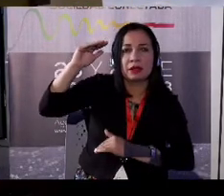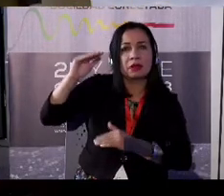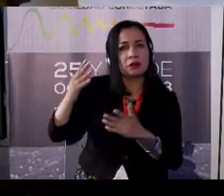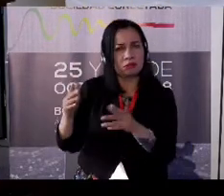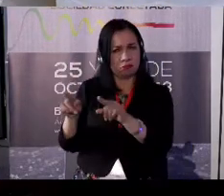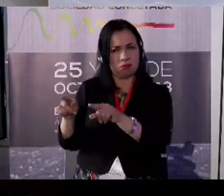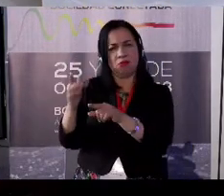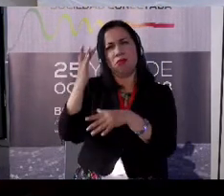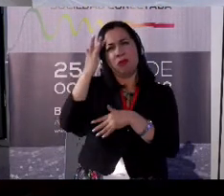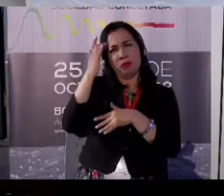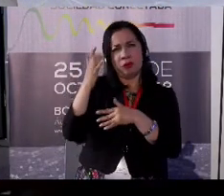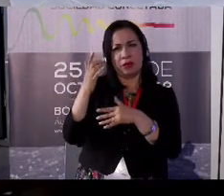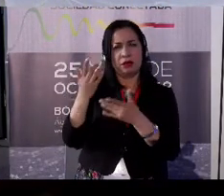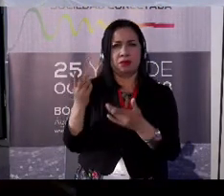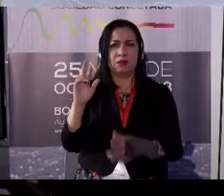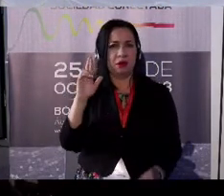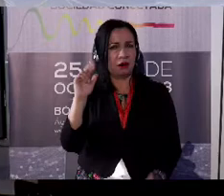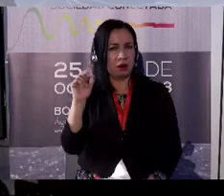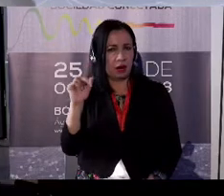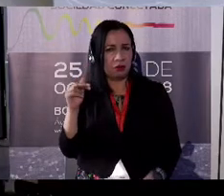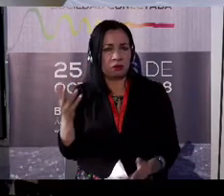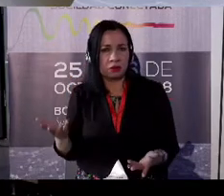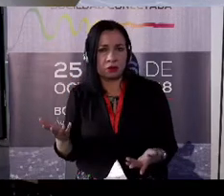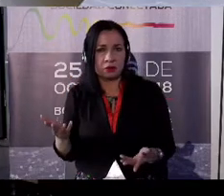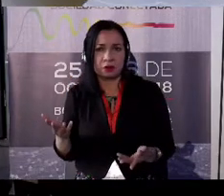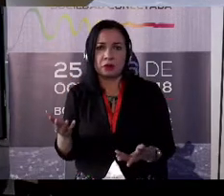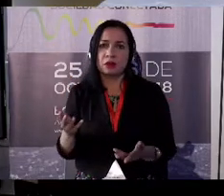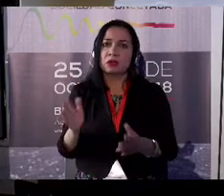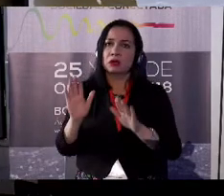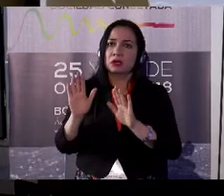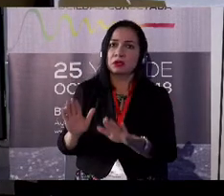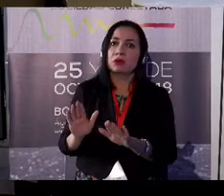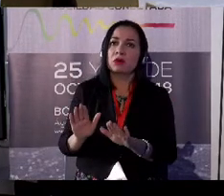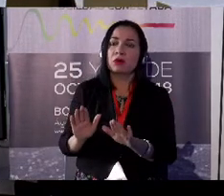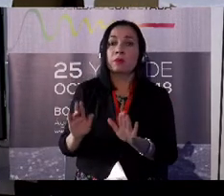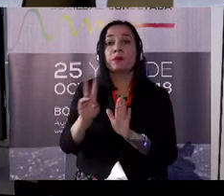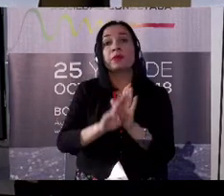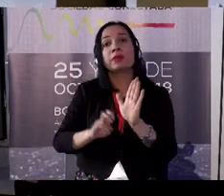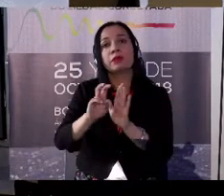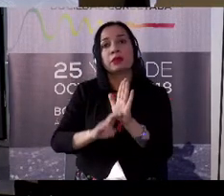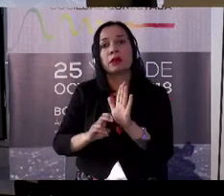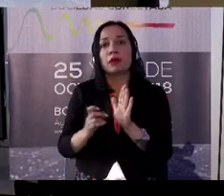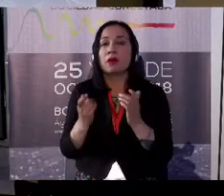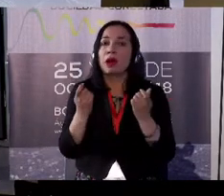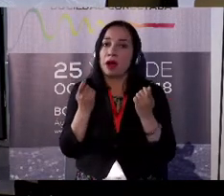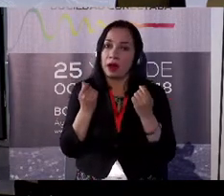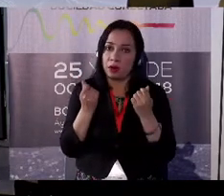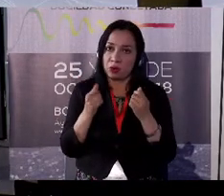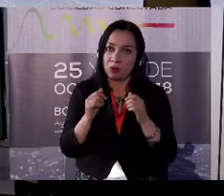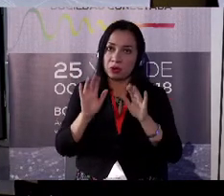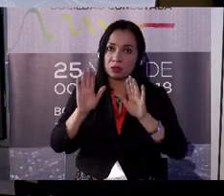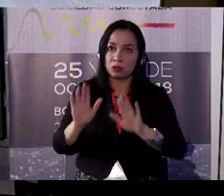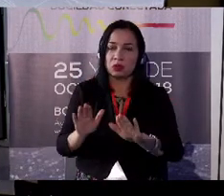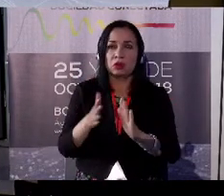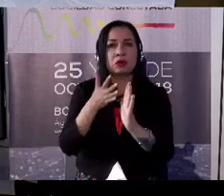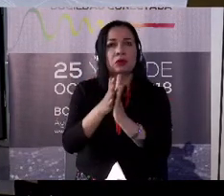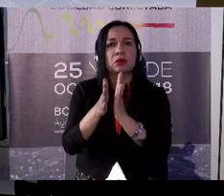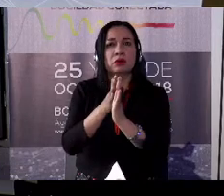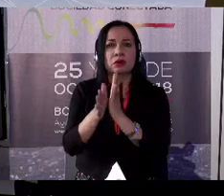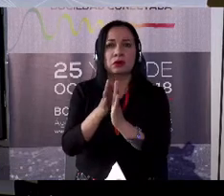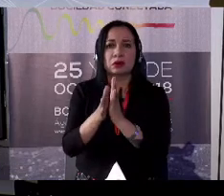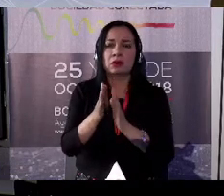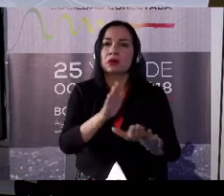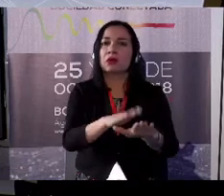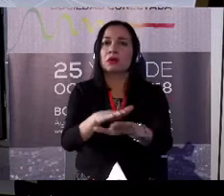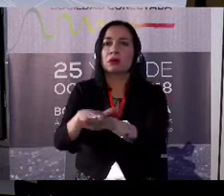por qué eso? Bien, hay toda una teoría económica detrás de eso, que la inició